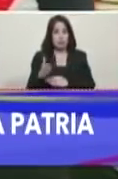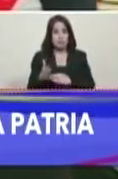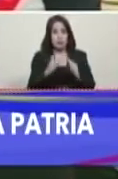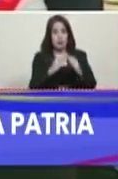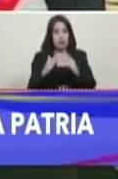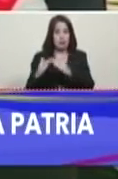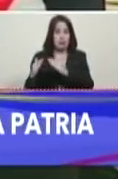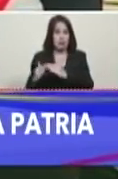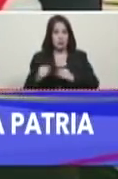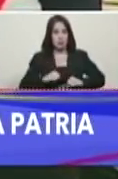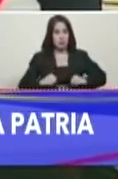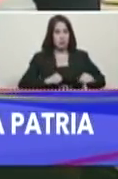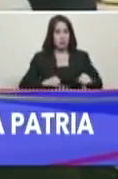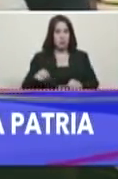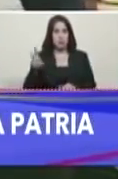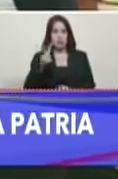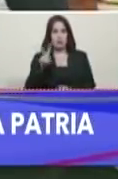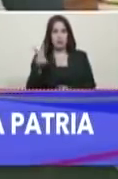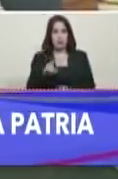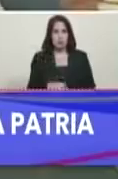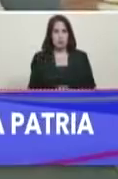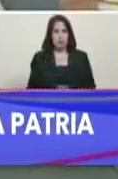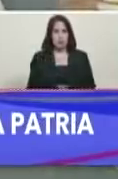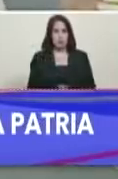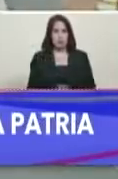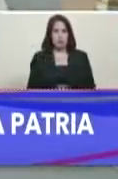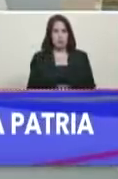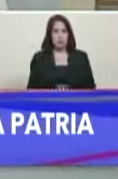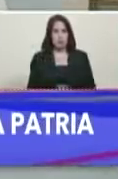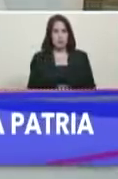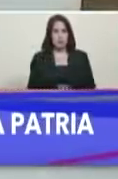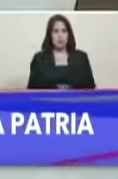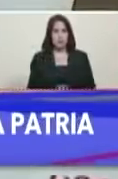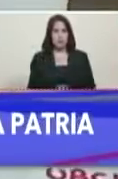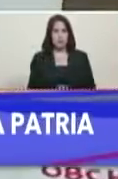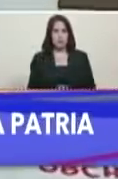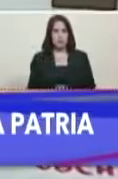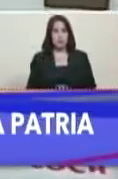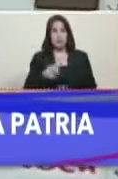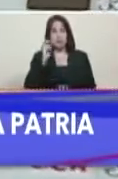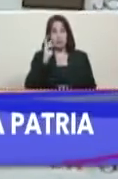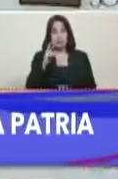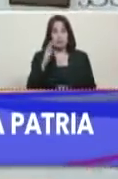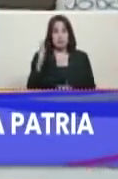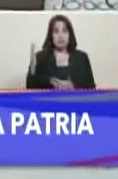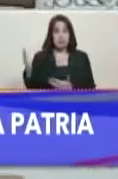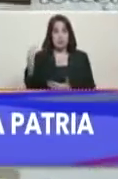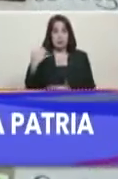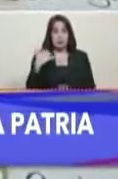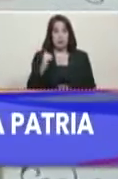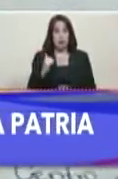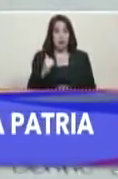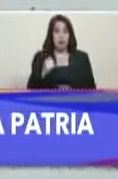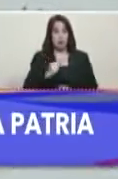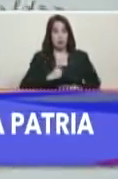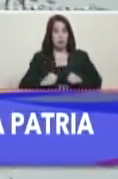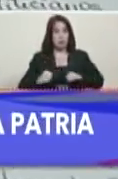del movimiento Somos Venezuela. También nosotros tenemos identificada acá en esta maqueta